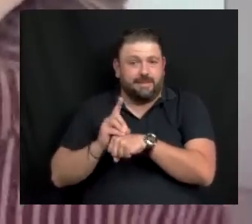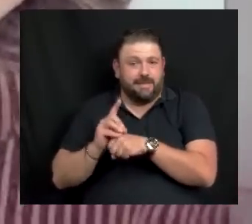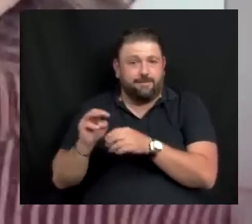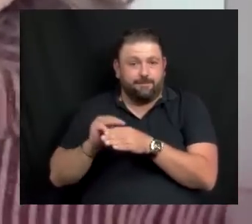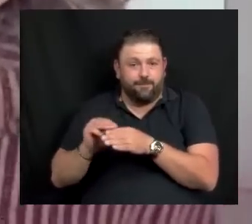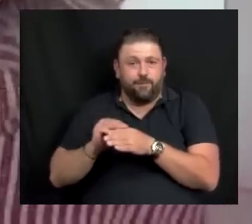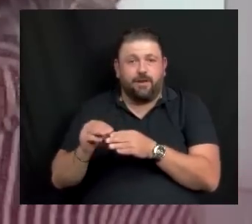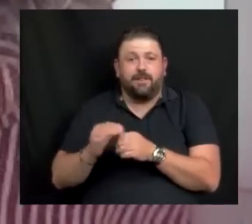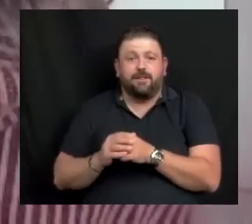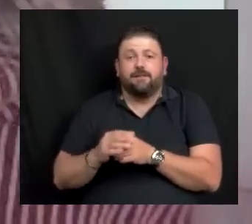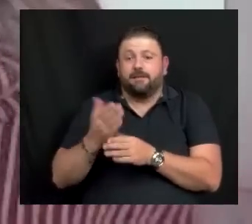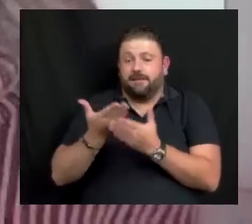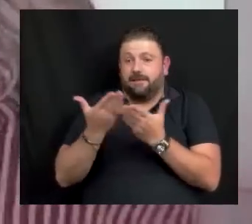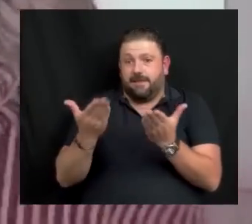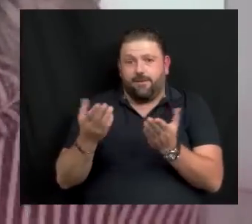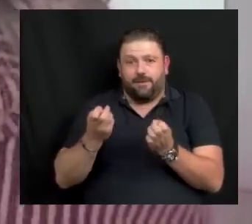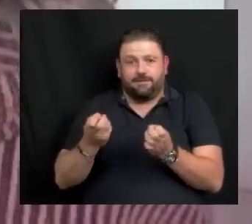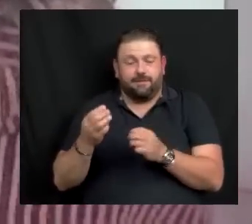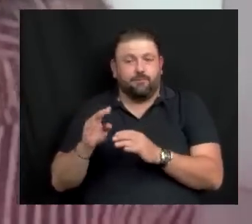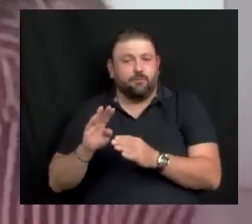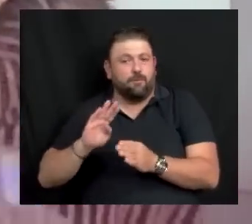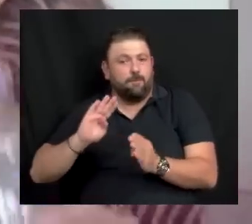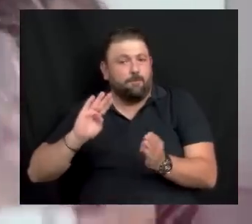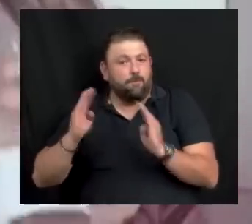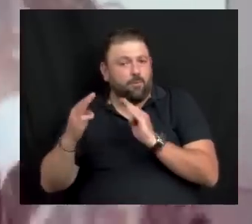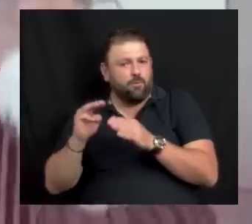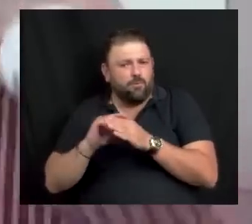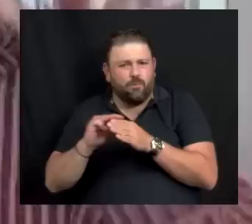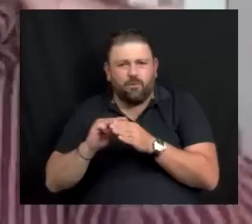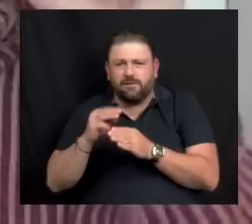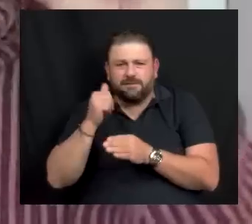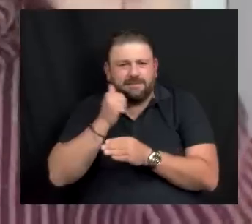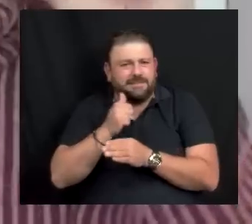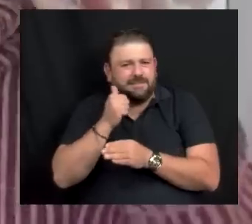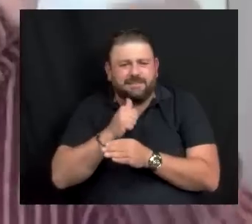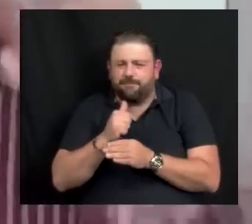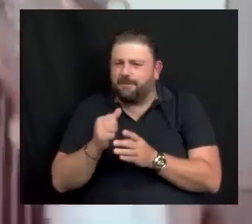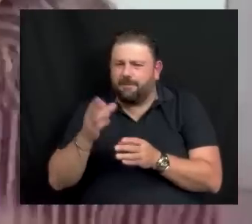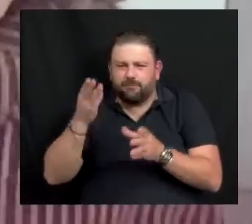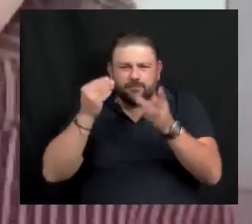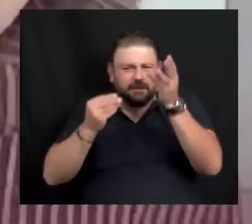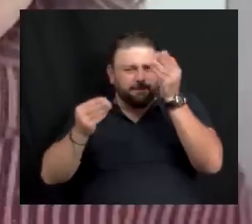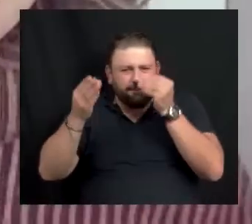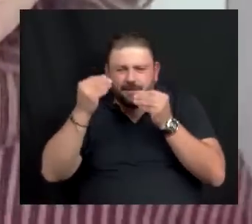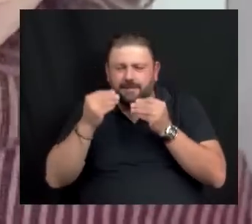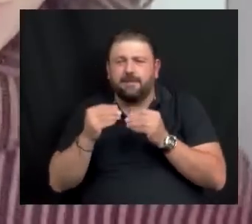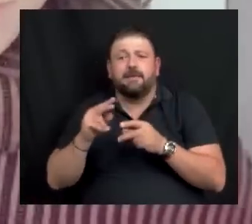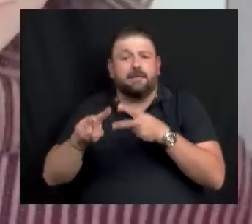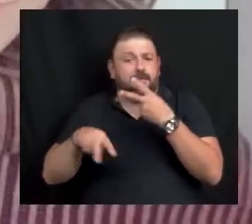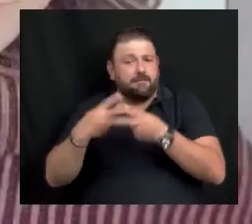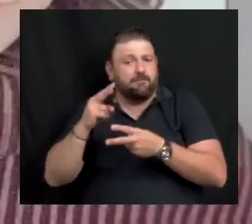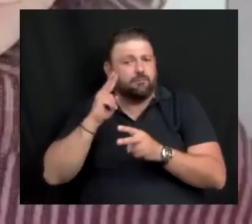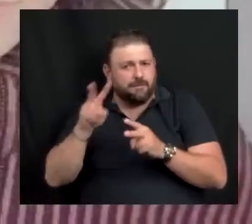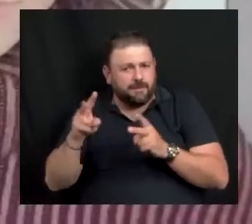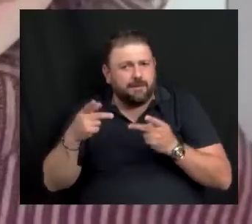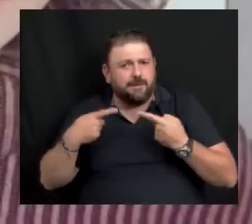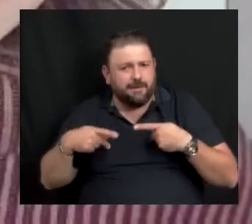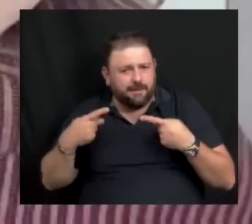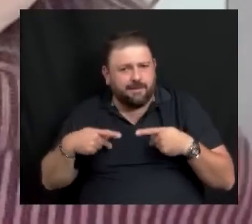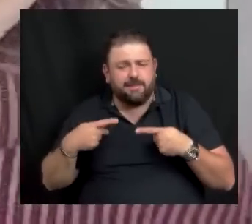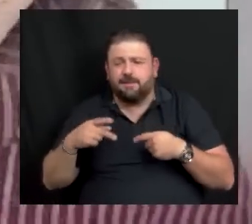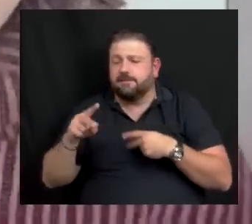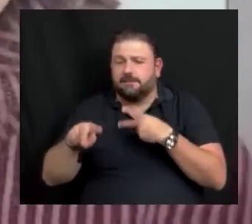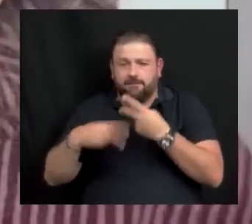Morado, hoy, el Mundo Morado, el Día Morado, vamos a entender algo muy claro, que vamos a ver gente, que vamos a estar